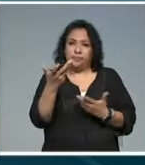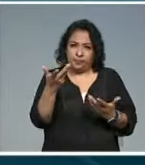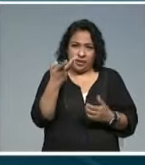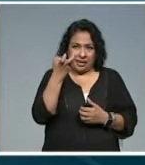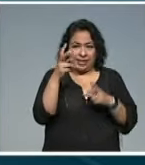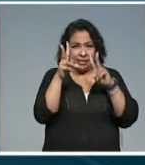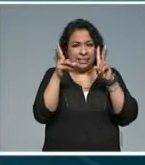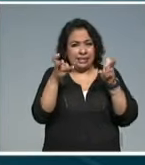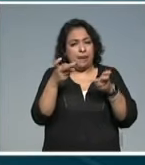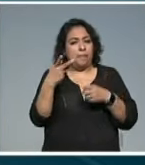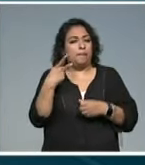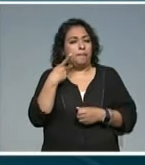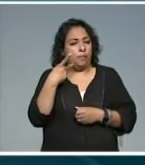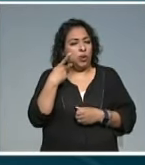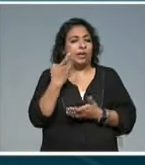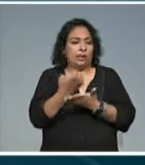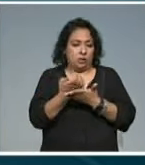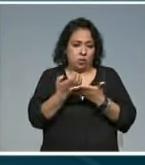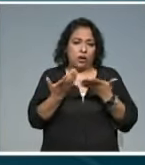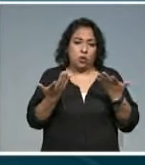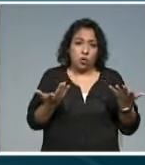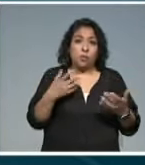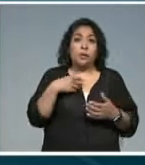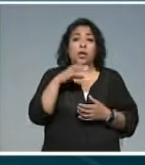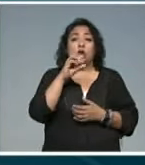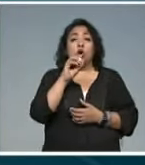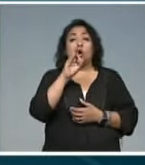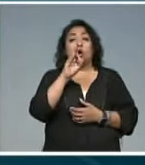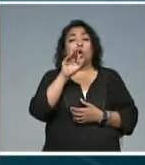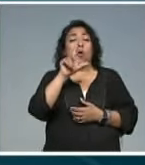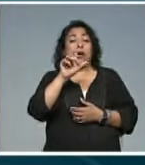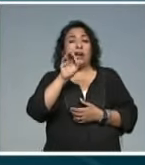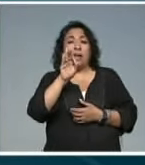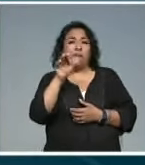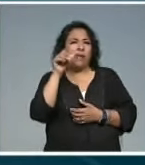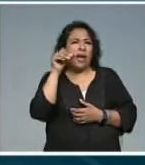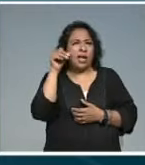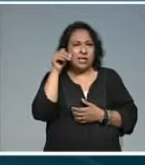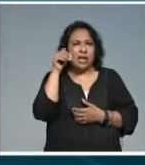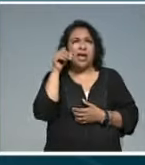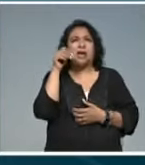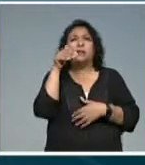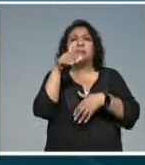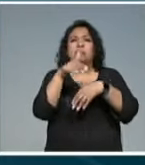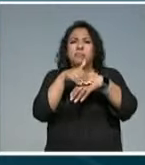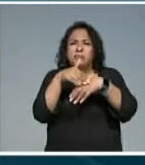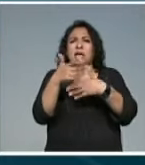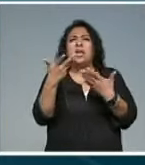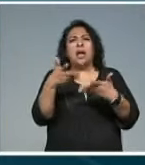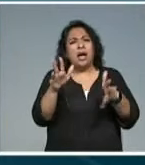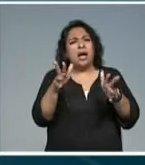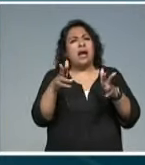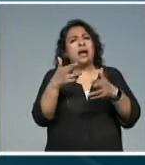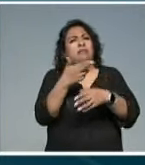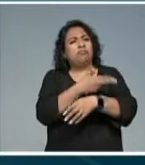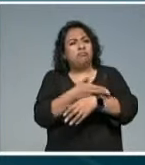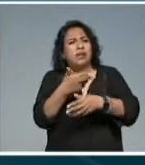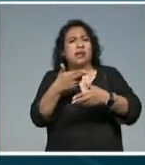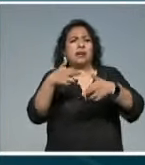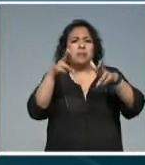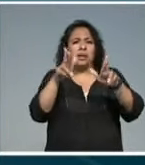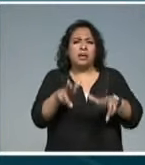es un tema de carácter político y económico. Olaf Scholz ayer llamó prácticamente a la diplomacia internacional para